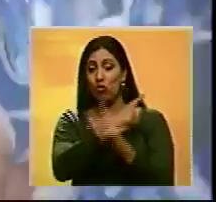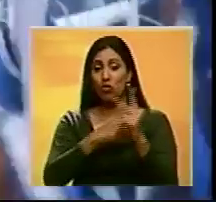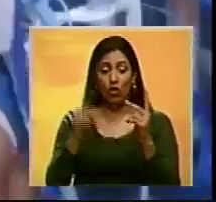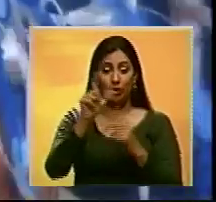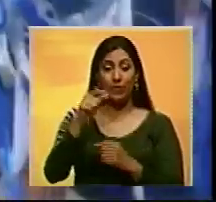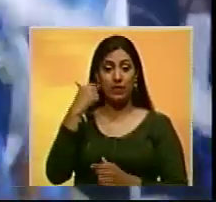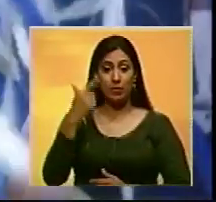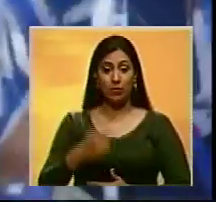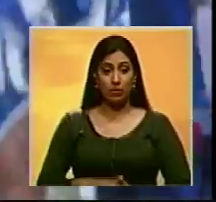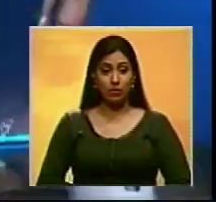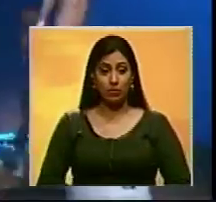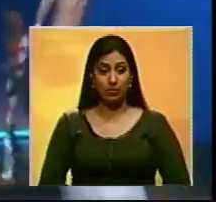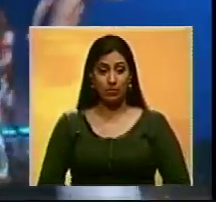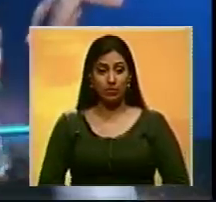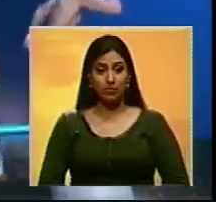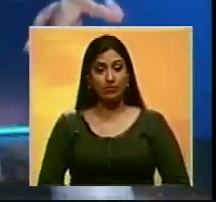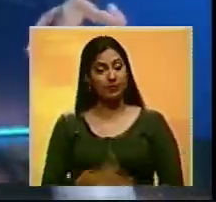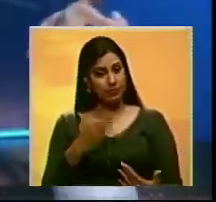y Stella Maxwell.